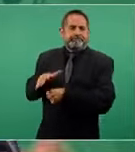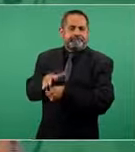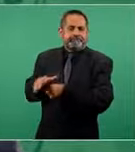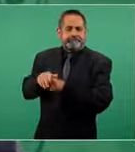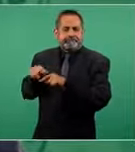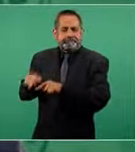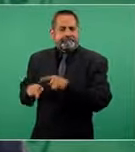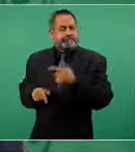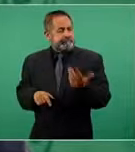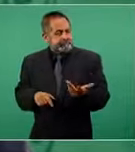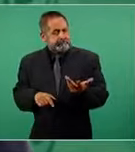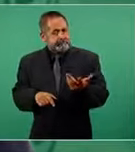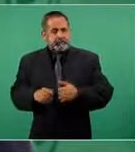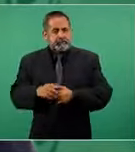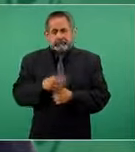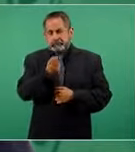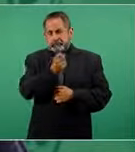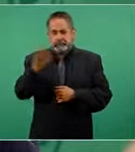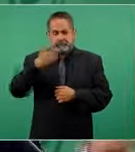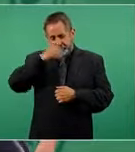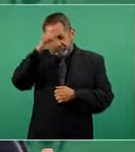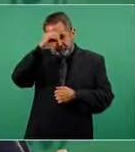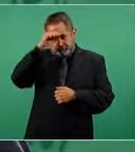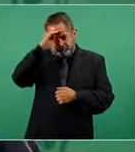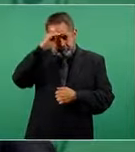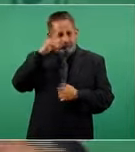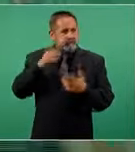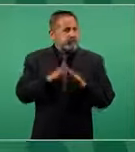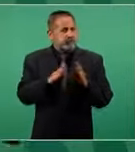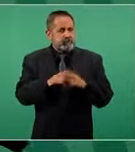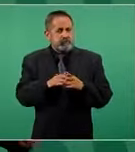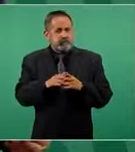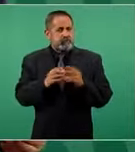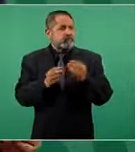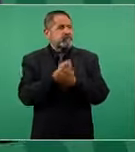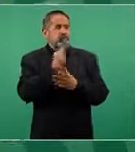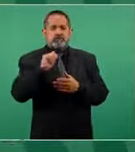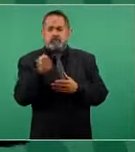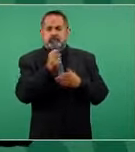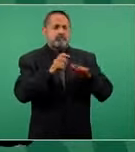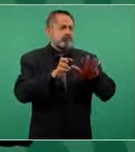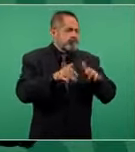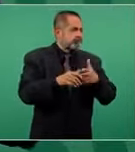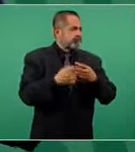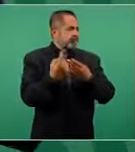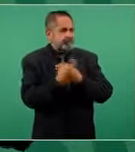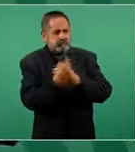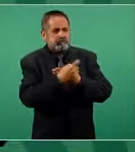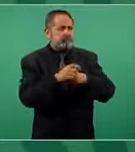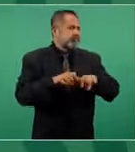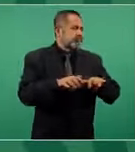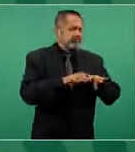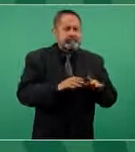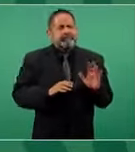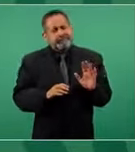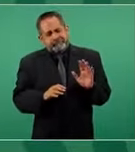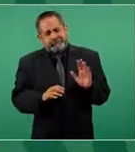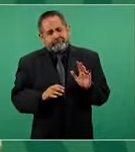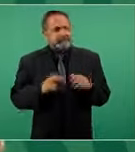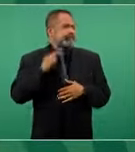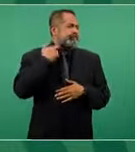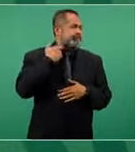como algunos opinan, se va a sustituir con la tecnología, con la automatización, con la